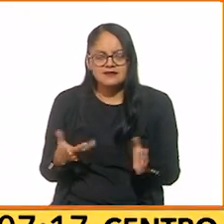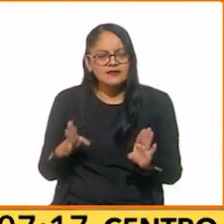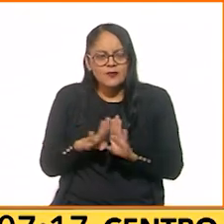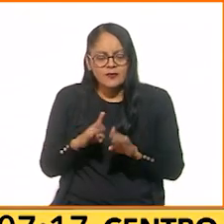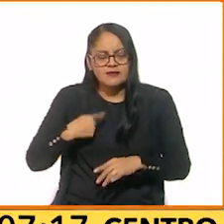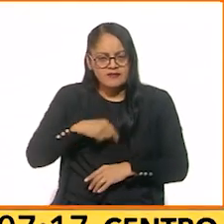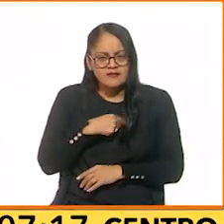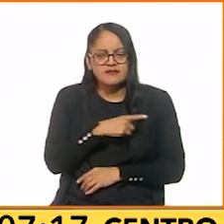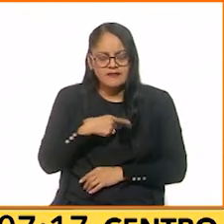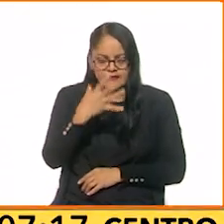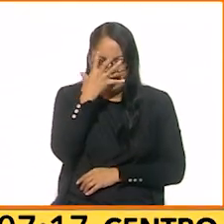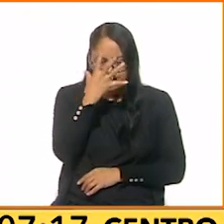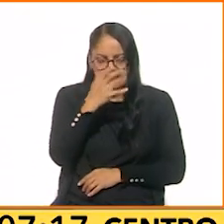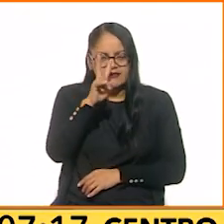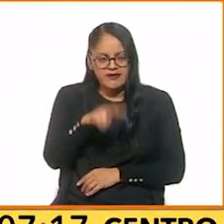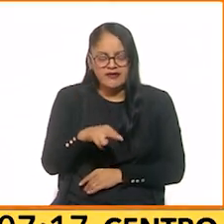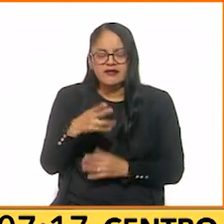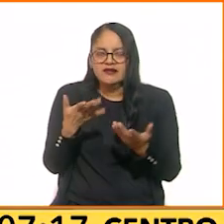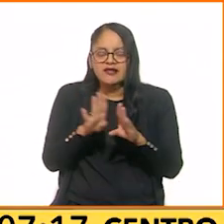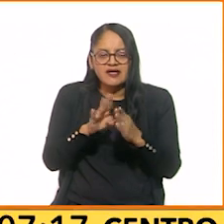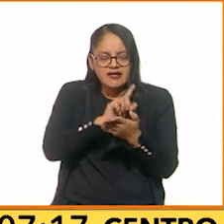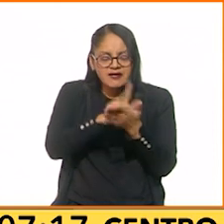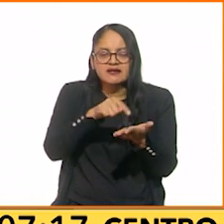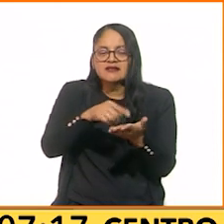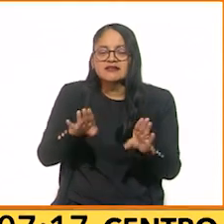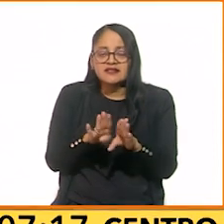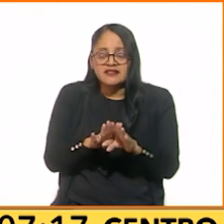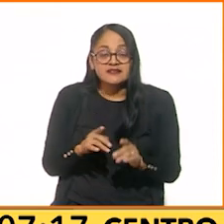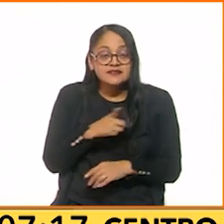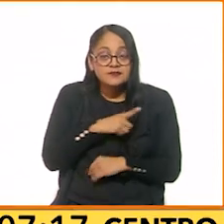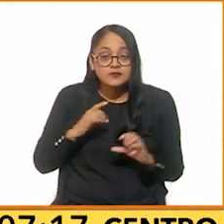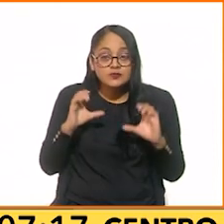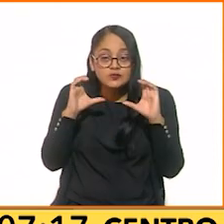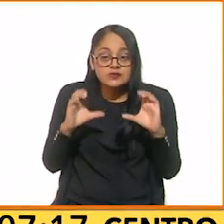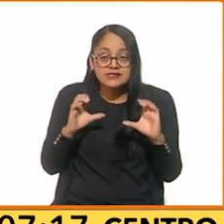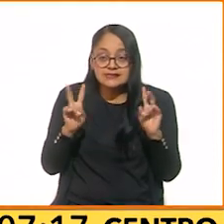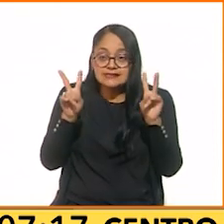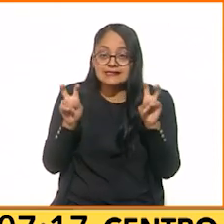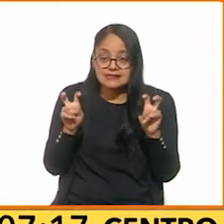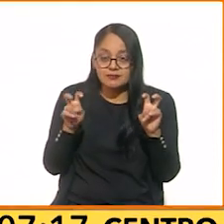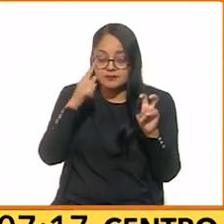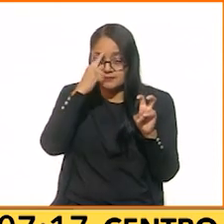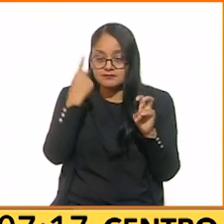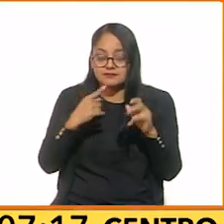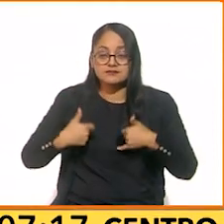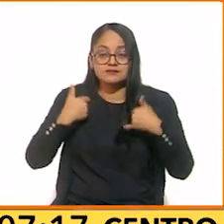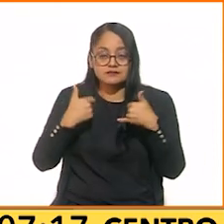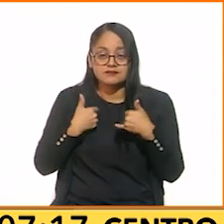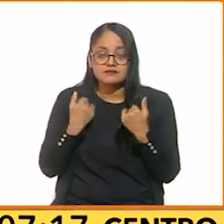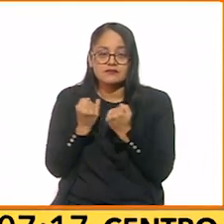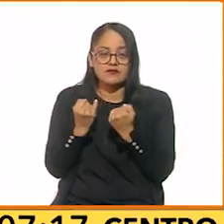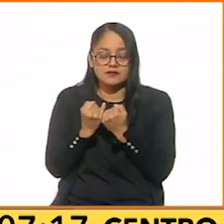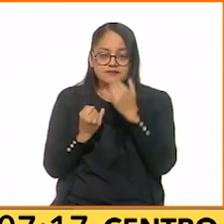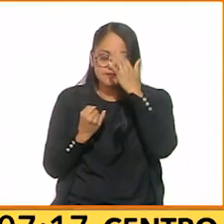que tomarnos este asunto a nivel legal, cuidando también estos temas para que los jóvenes